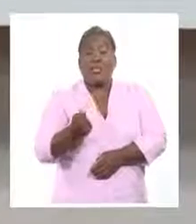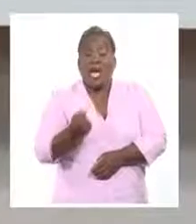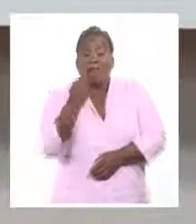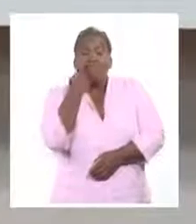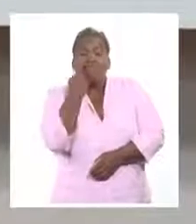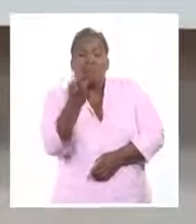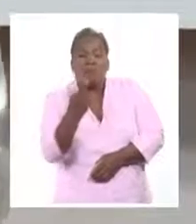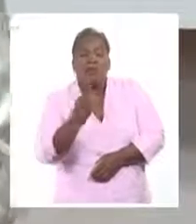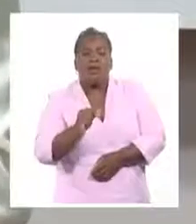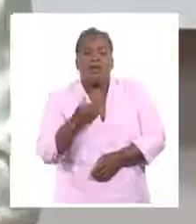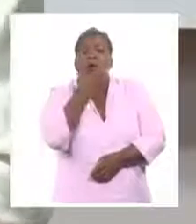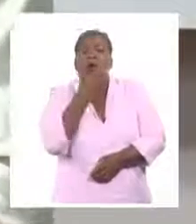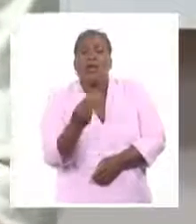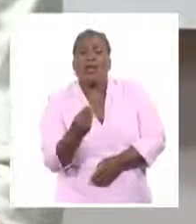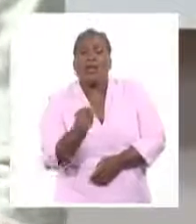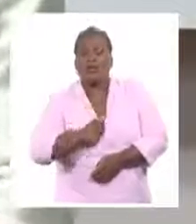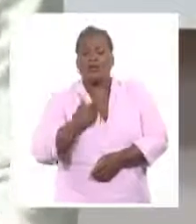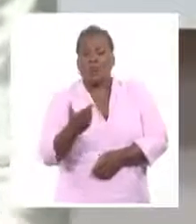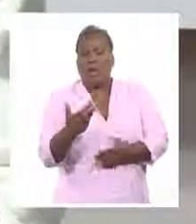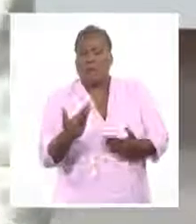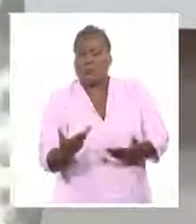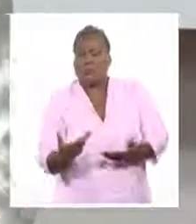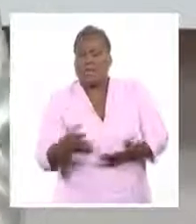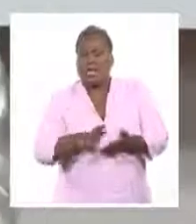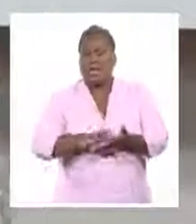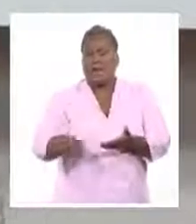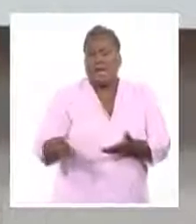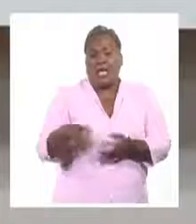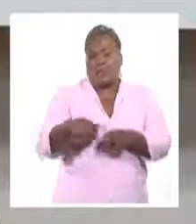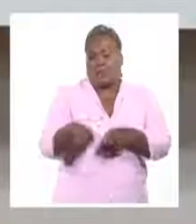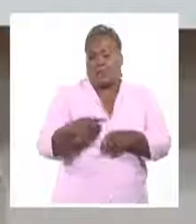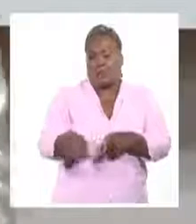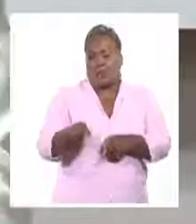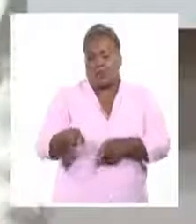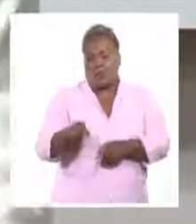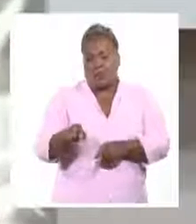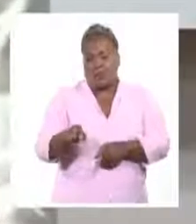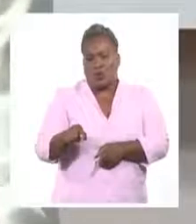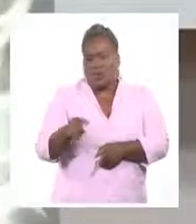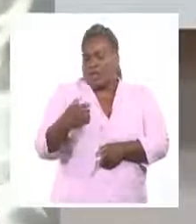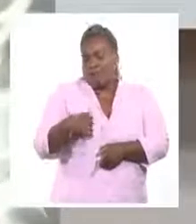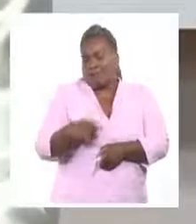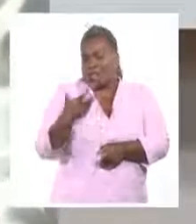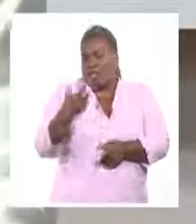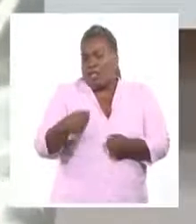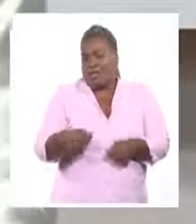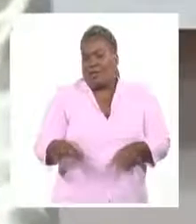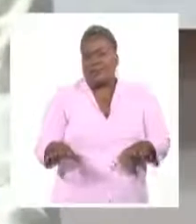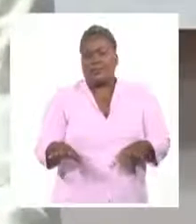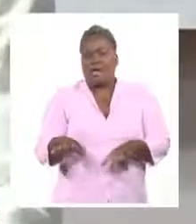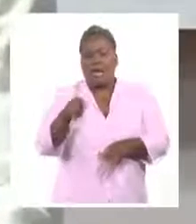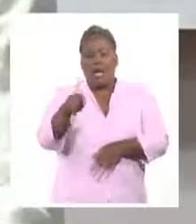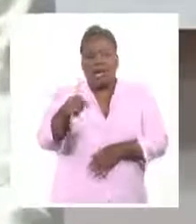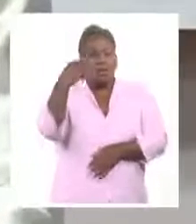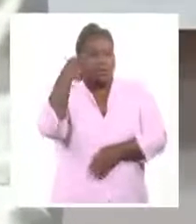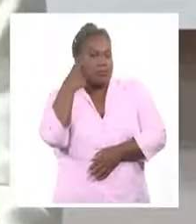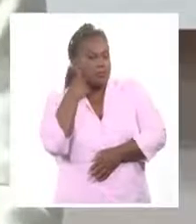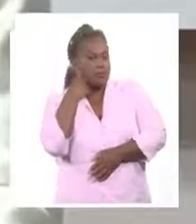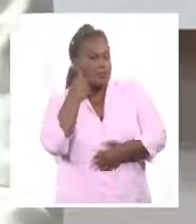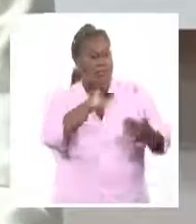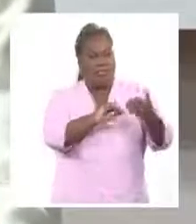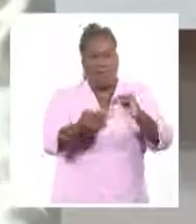generaciones, evitando excluir por prejuicio lo que en ocasiones consumen acríticamente. Hay que escuchar,